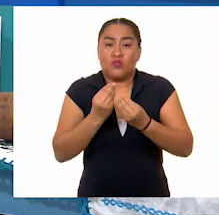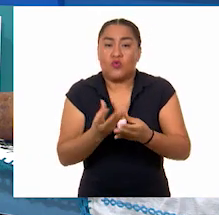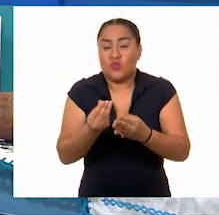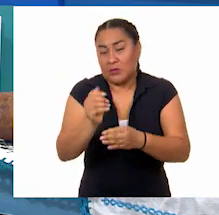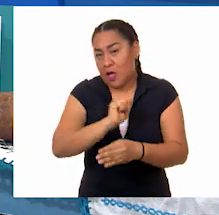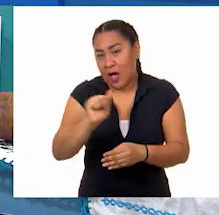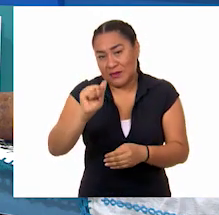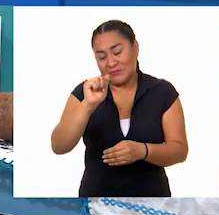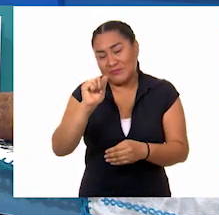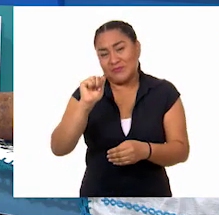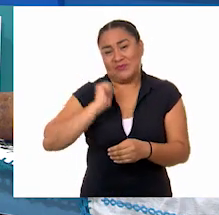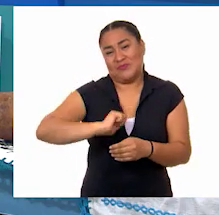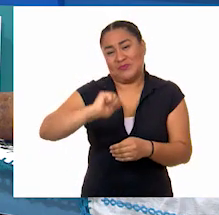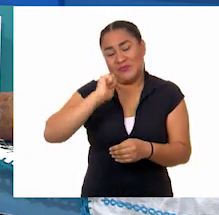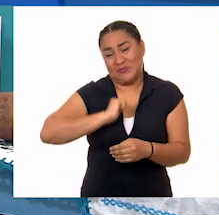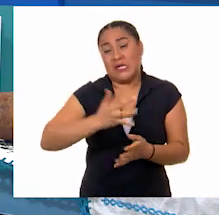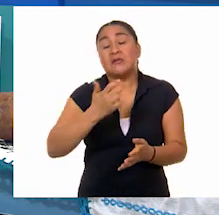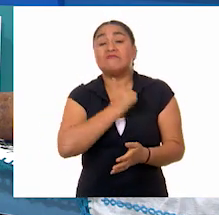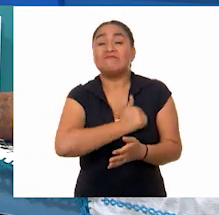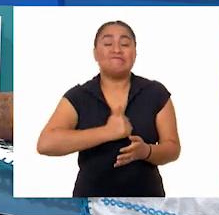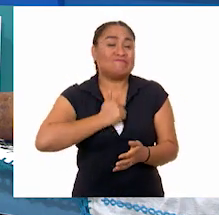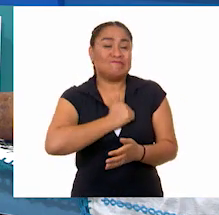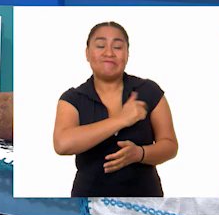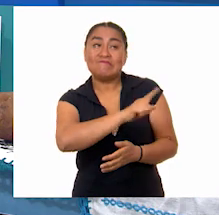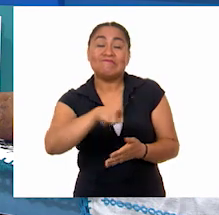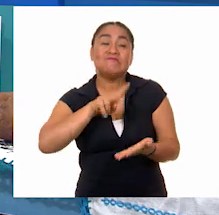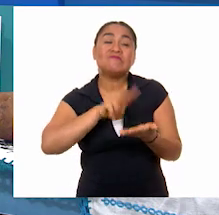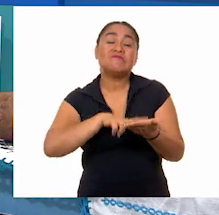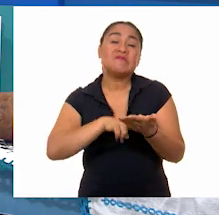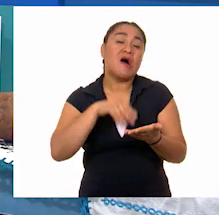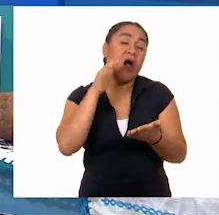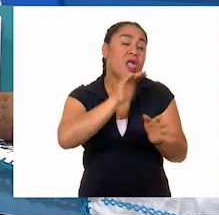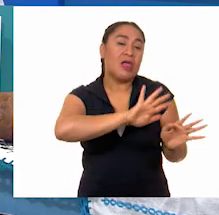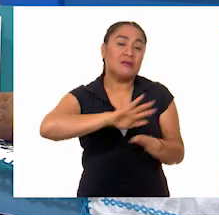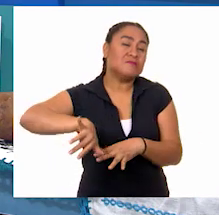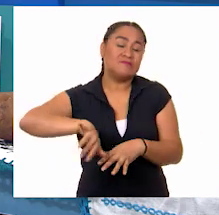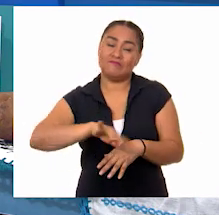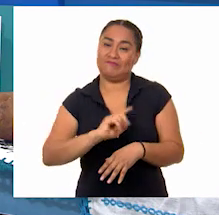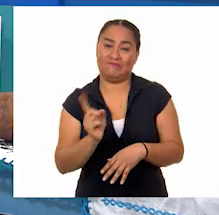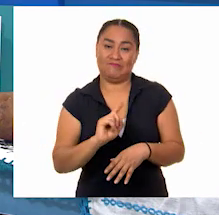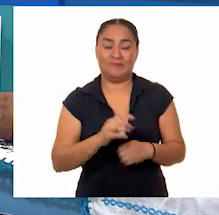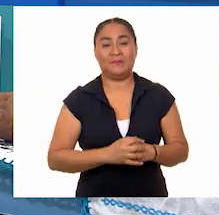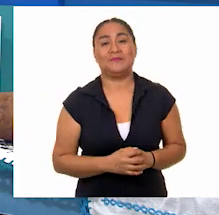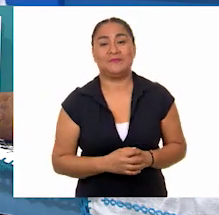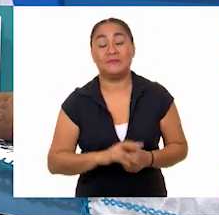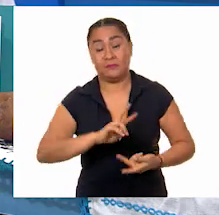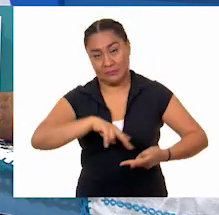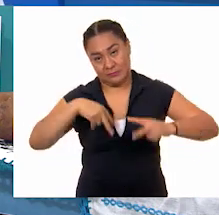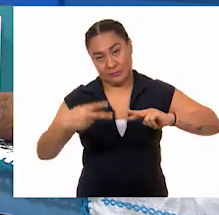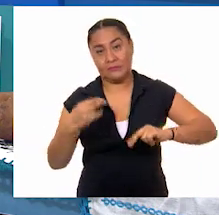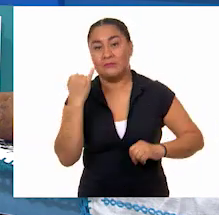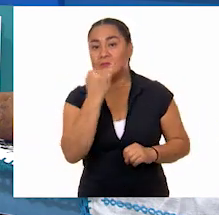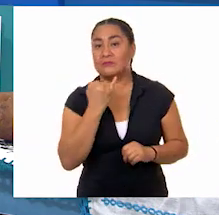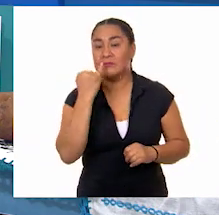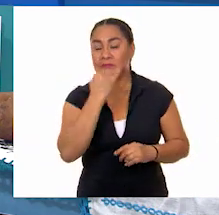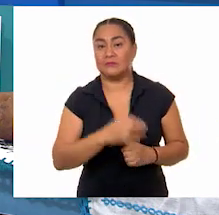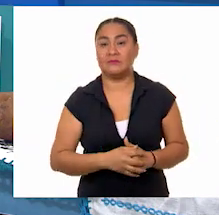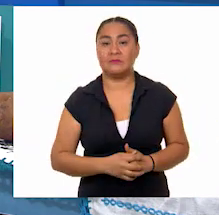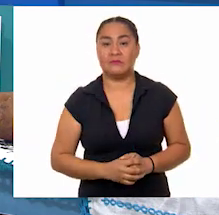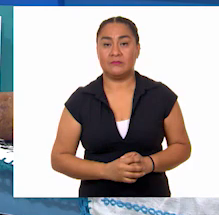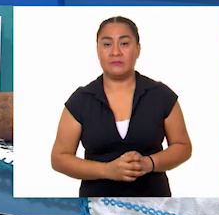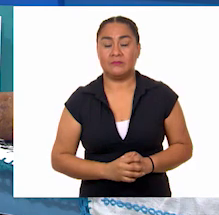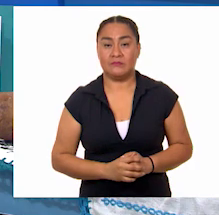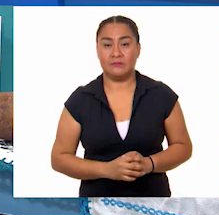y lamentablemente no son valorados por las nuevas generaciones. Utso Joaquín, la jala y Juan Ninehua. Echo